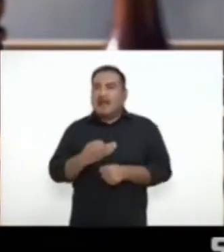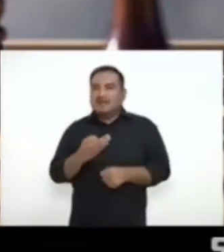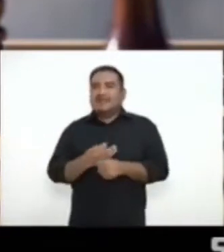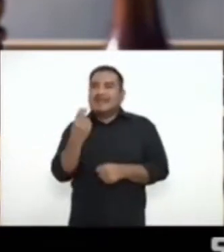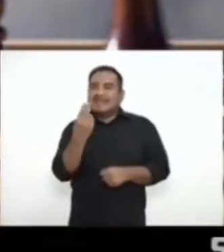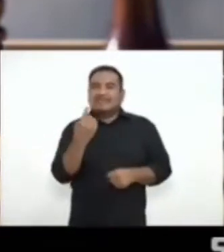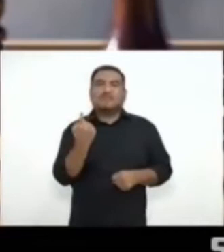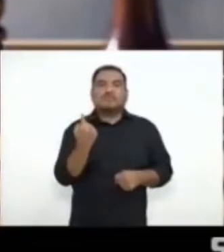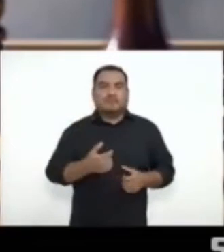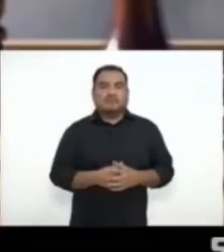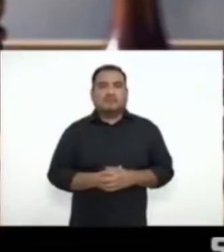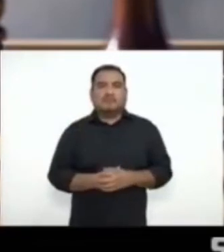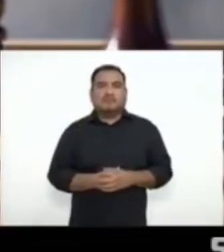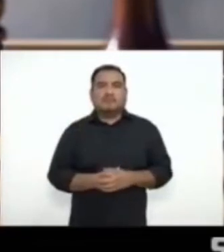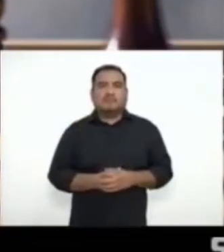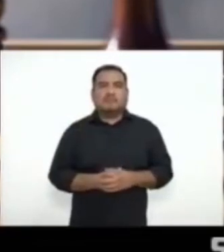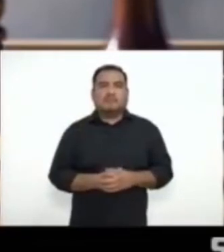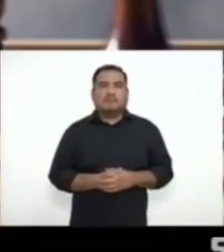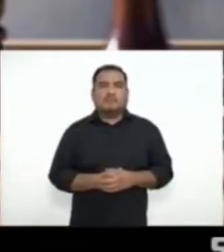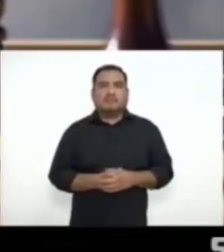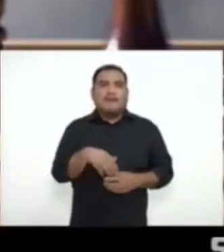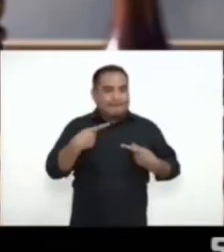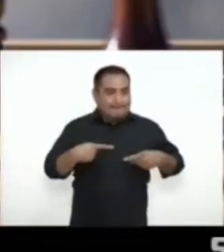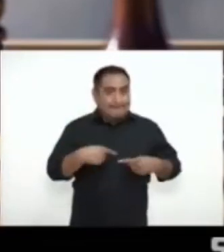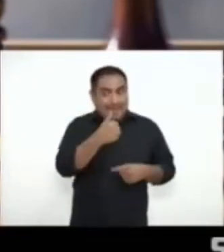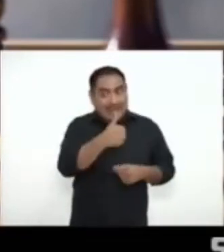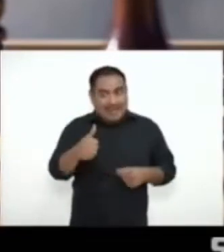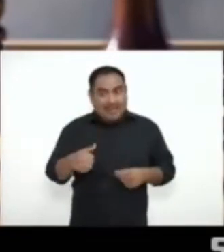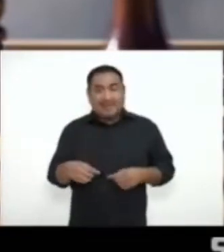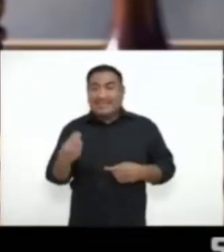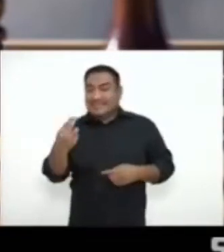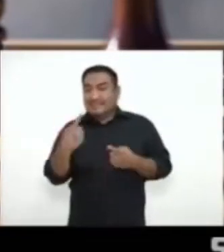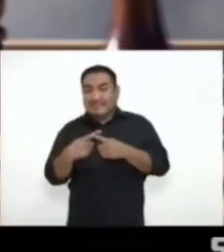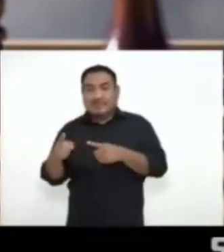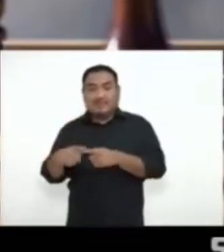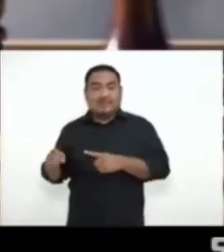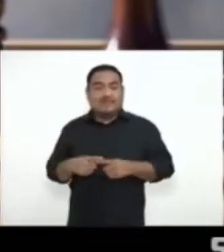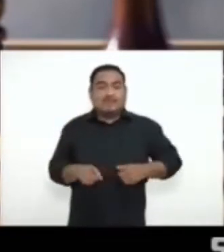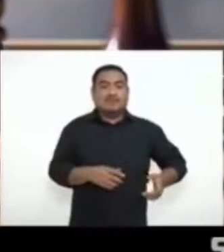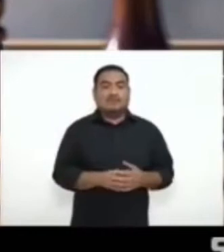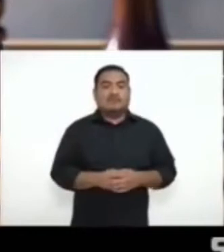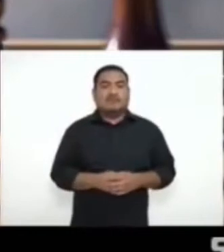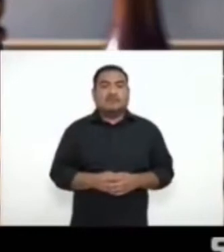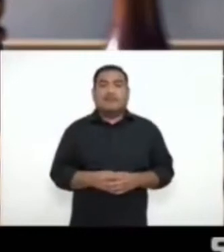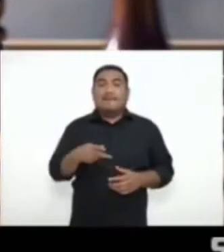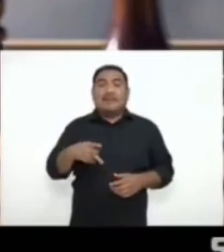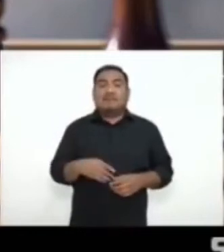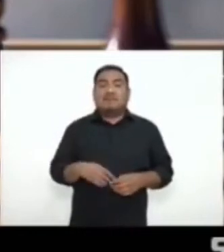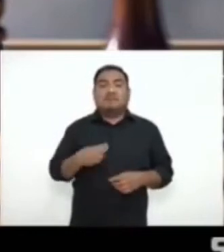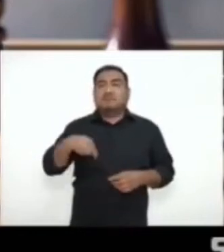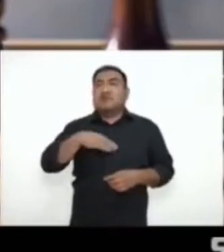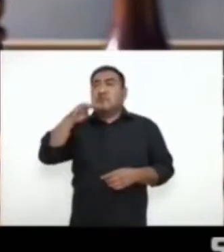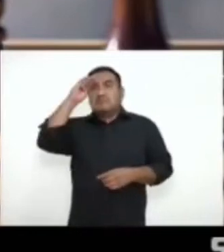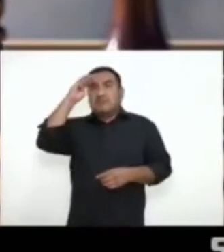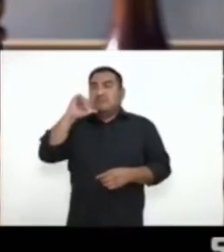momento? ¿Qué es lo que yo necesito en este momento? Pero como generalmente no lo hacemos, y antes de terminar